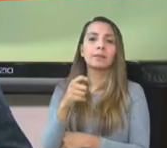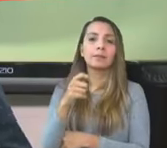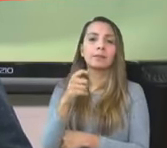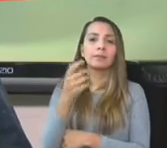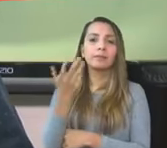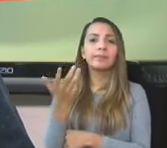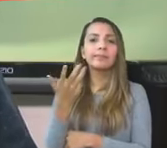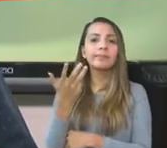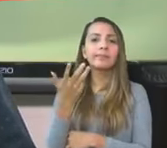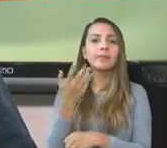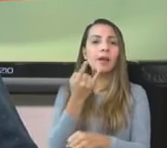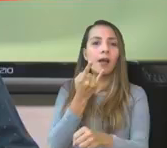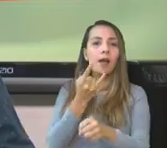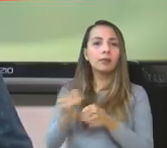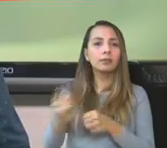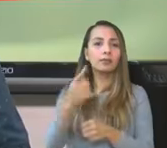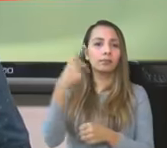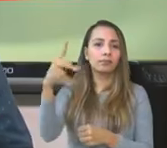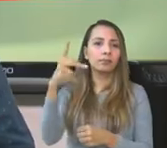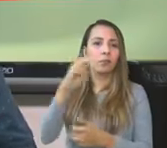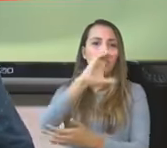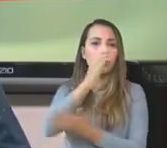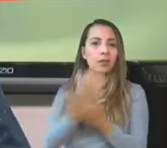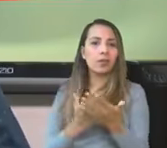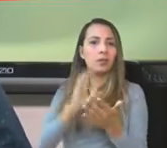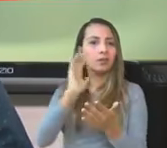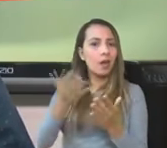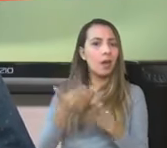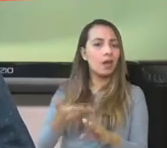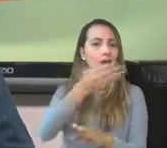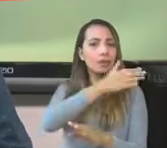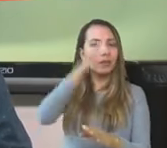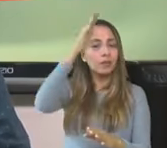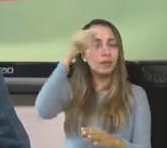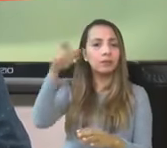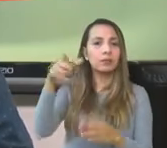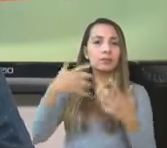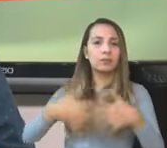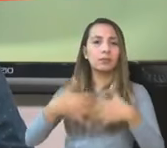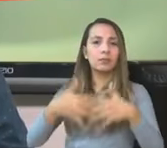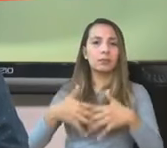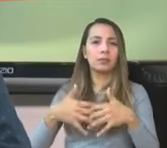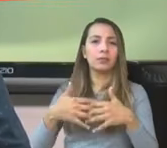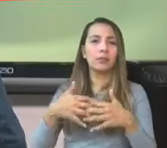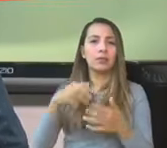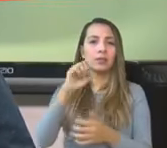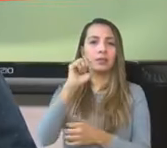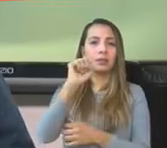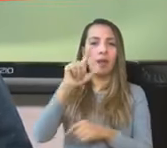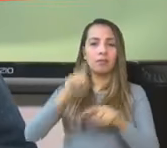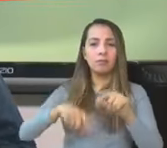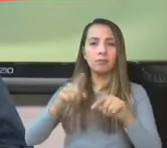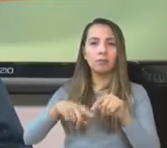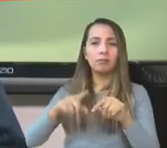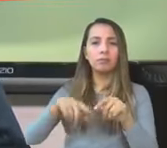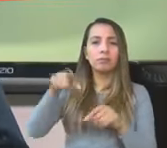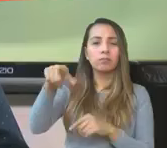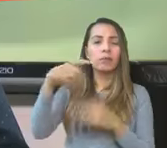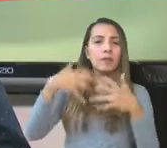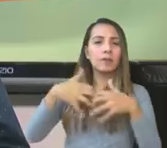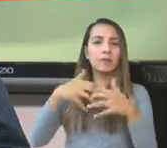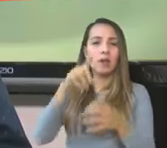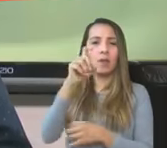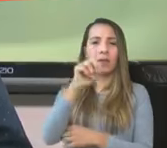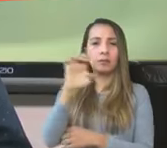el incumplimiento del contrato que está llevando a cabo la desaladora Aguas de Ensenada, y ese es el tema. Si me